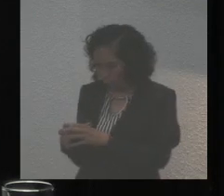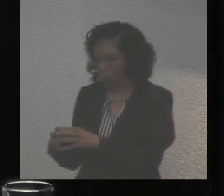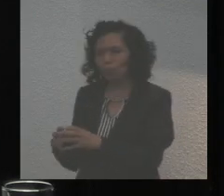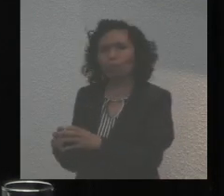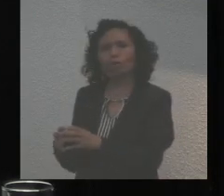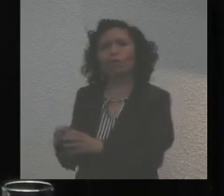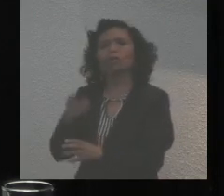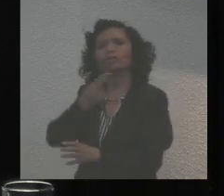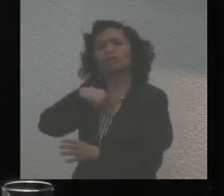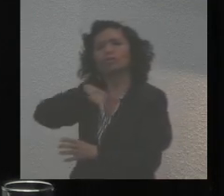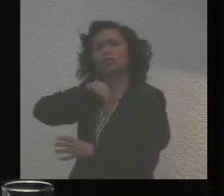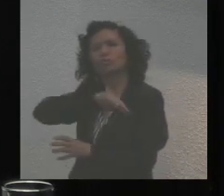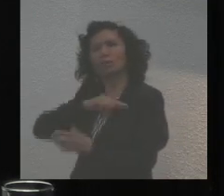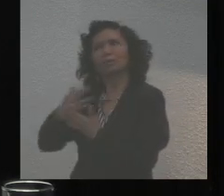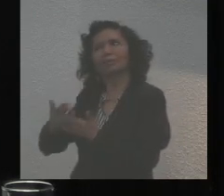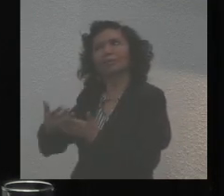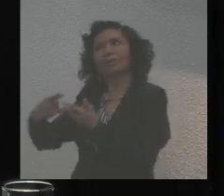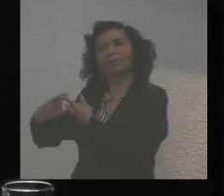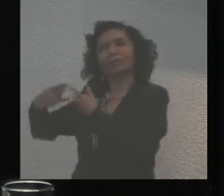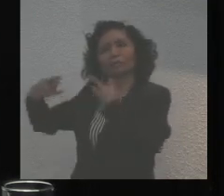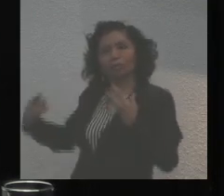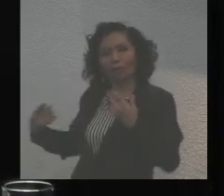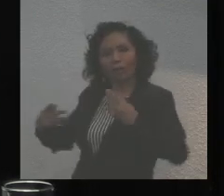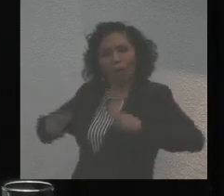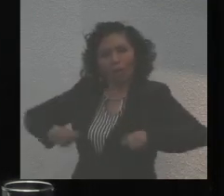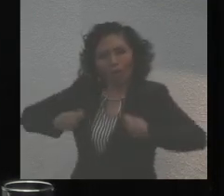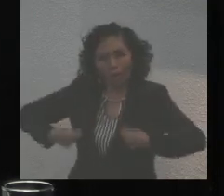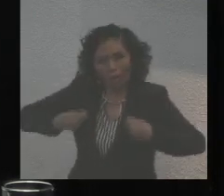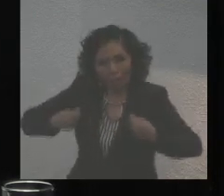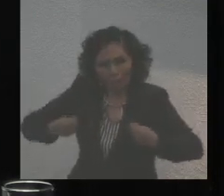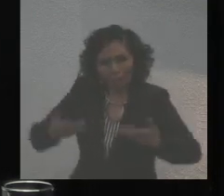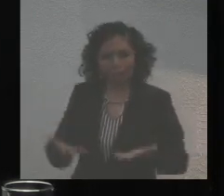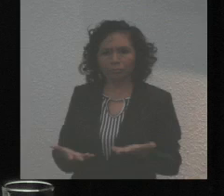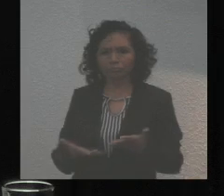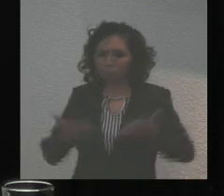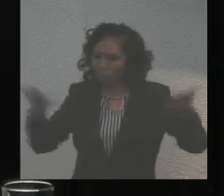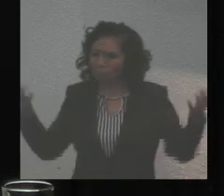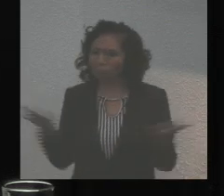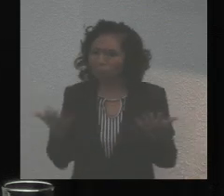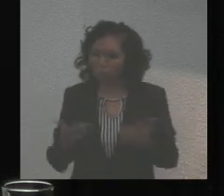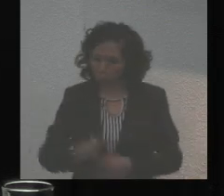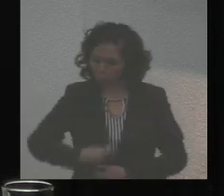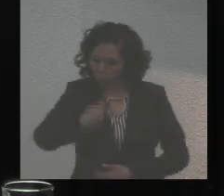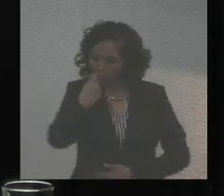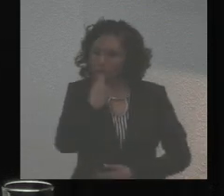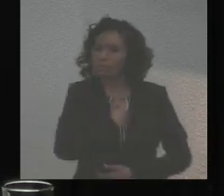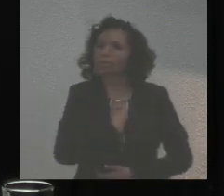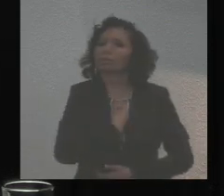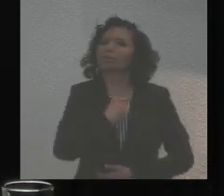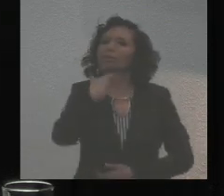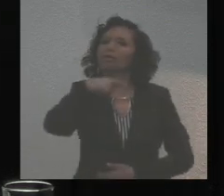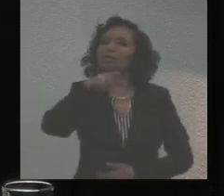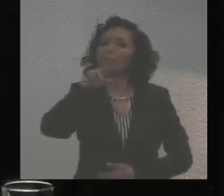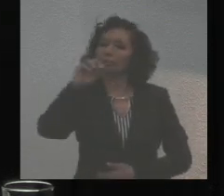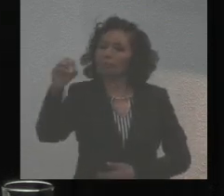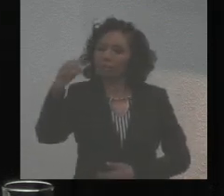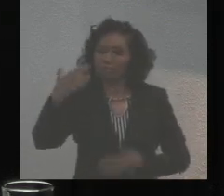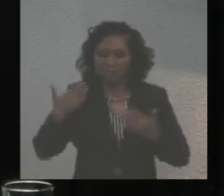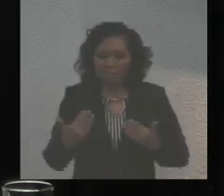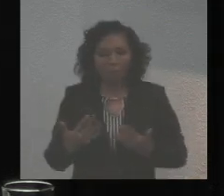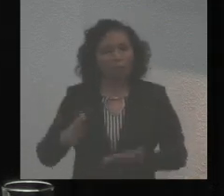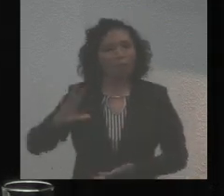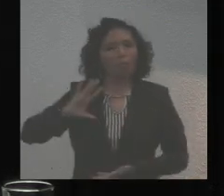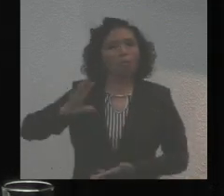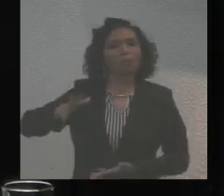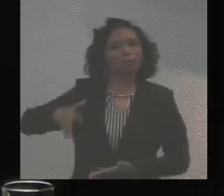en nuestras raíces, en nuestras tradiciones. Hemos podido forjar una identidad quintanarroense que nos llena de